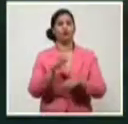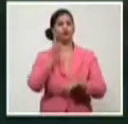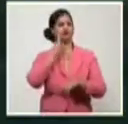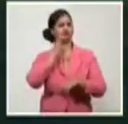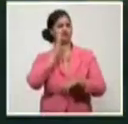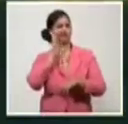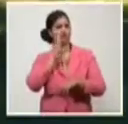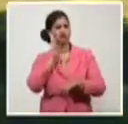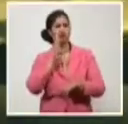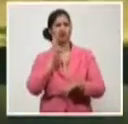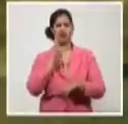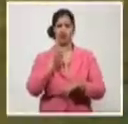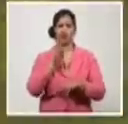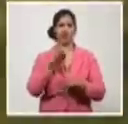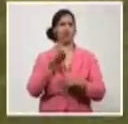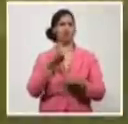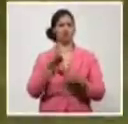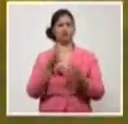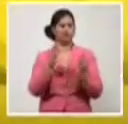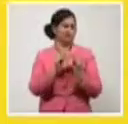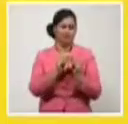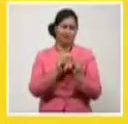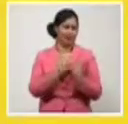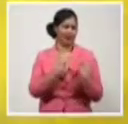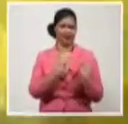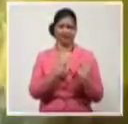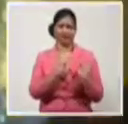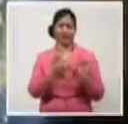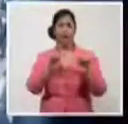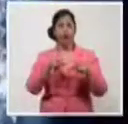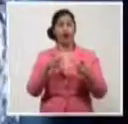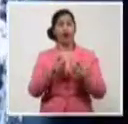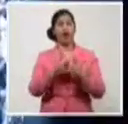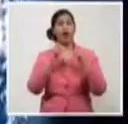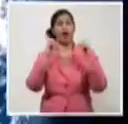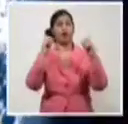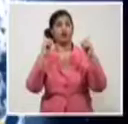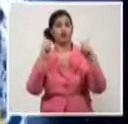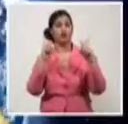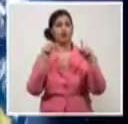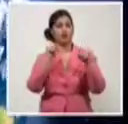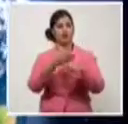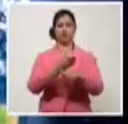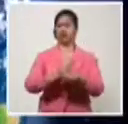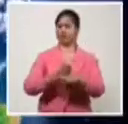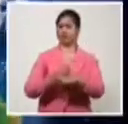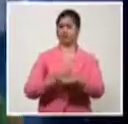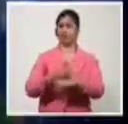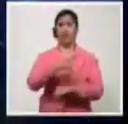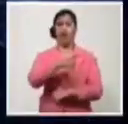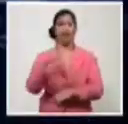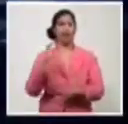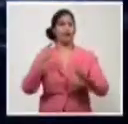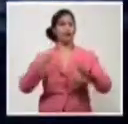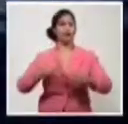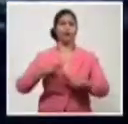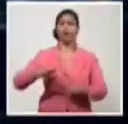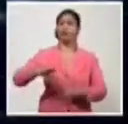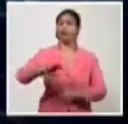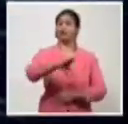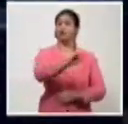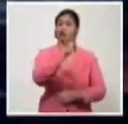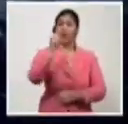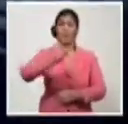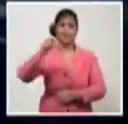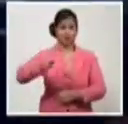la contaminación. Una reunión que puso sobre la mesa la urgencia que tiene la humanidad de pagar la